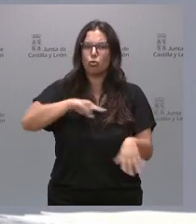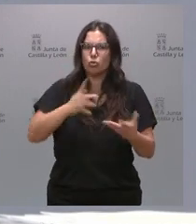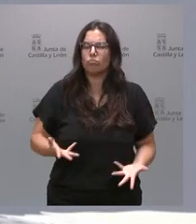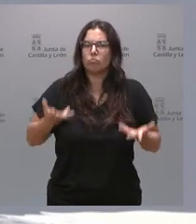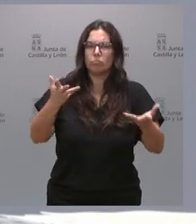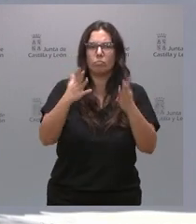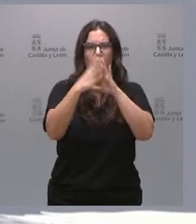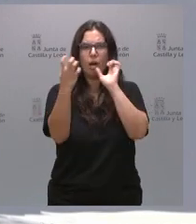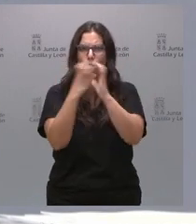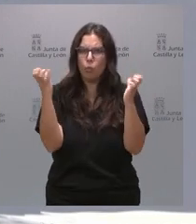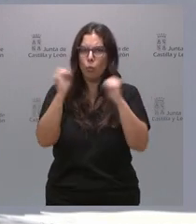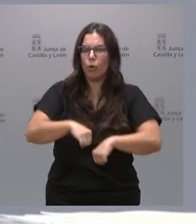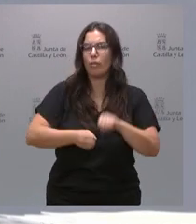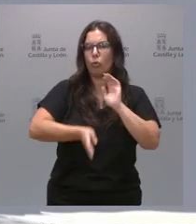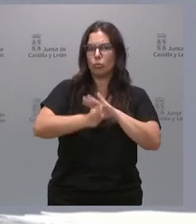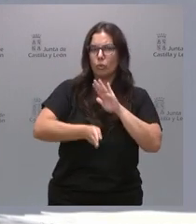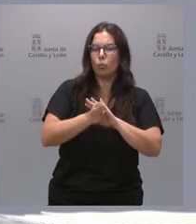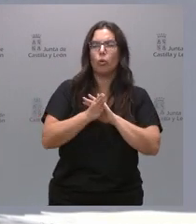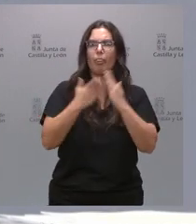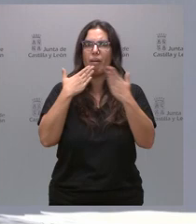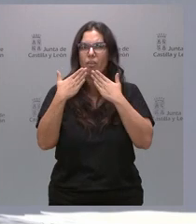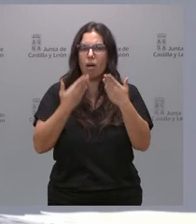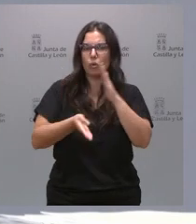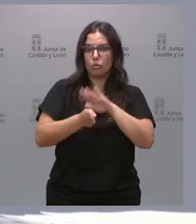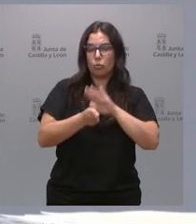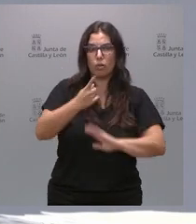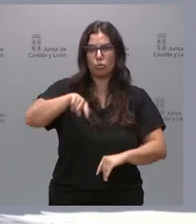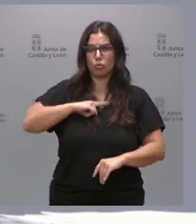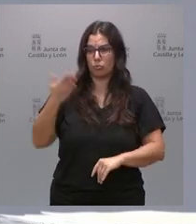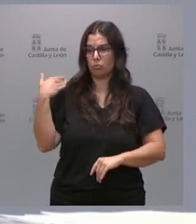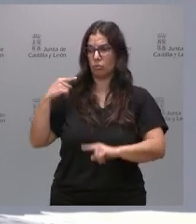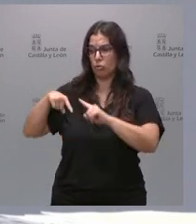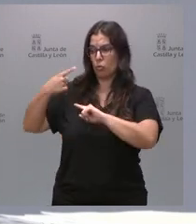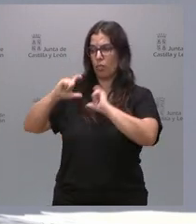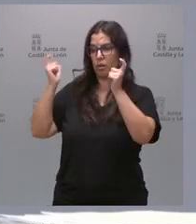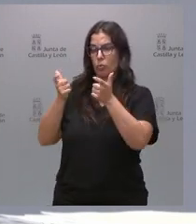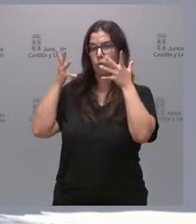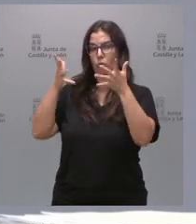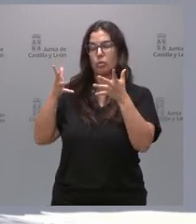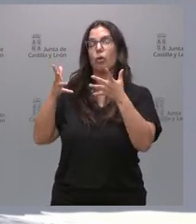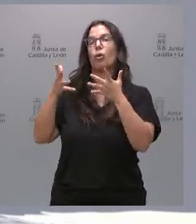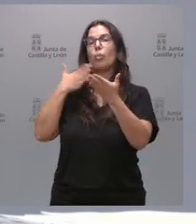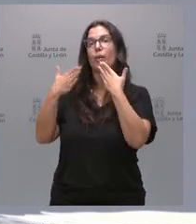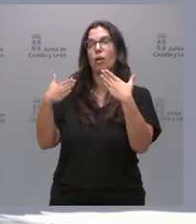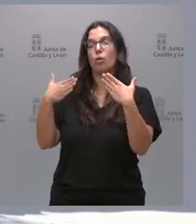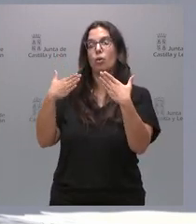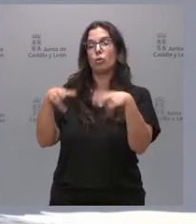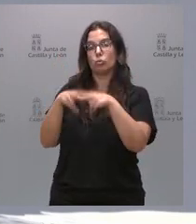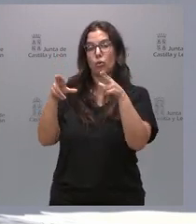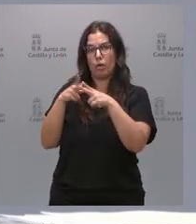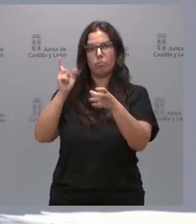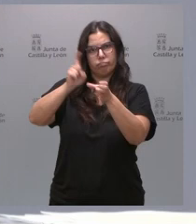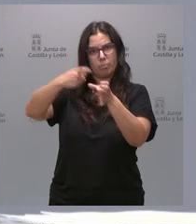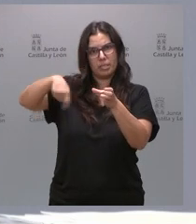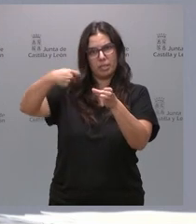dialogando así lo pusimos de manifiesto y fue una de las consecuencias de la última reunión del Consejo del diálogo social que presidió el presidente de la junta